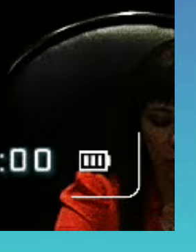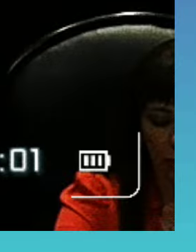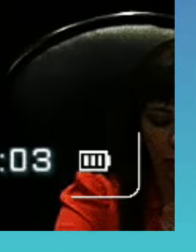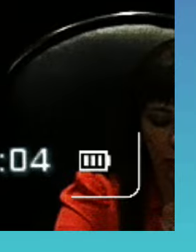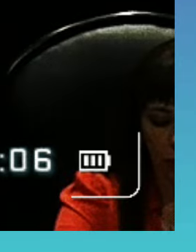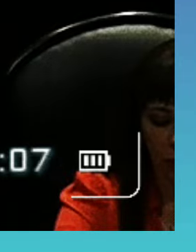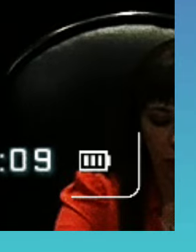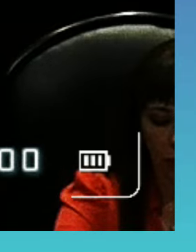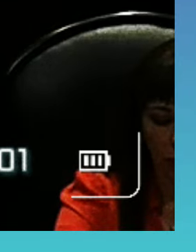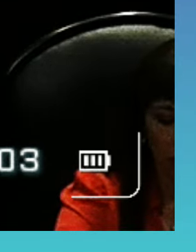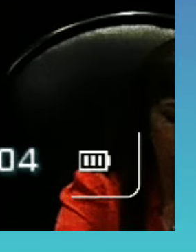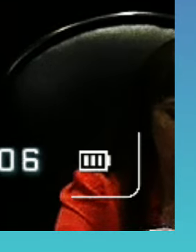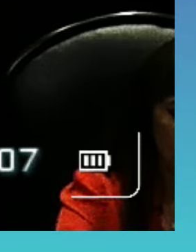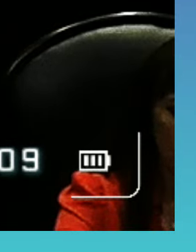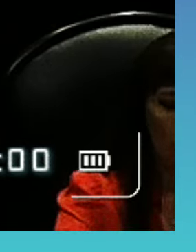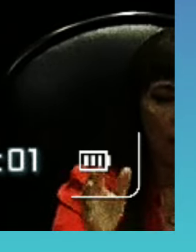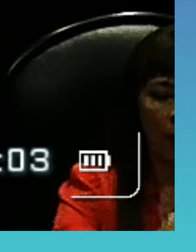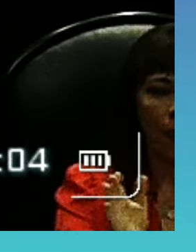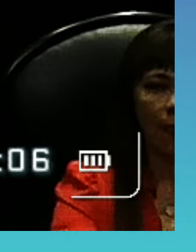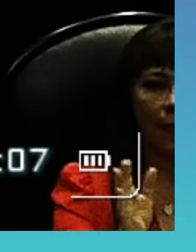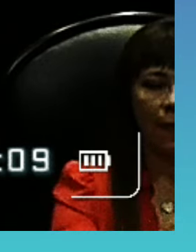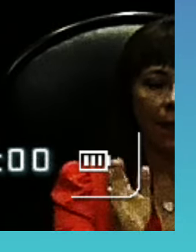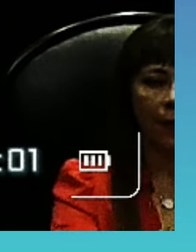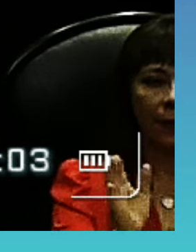es improcedente,